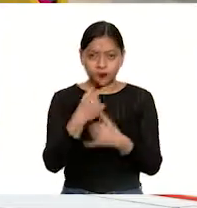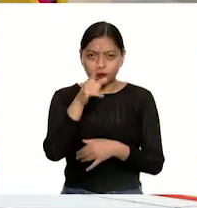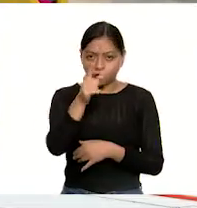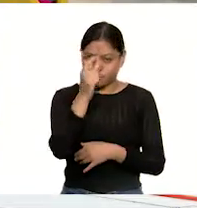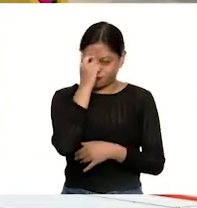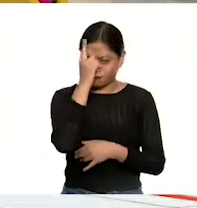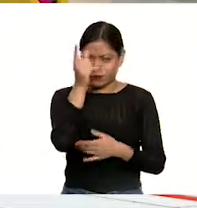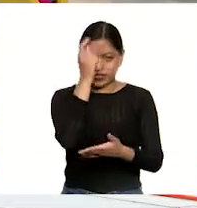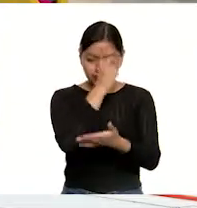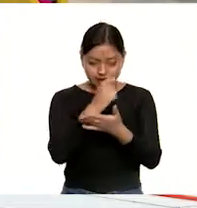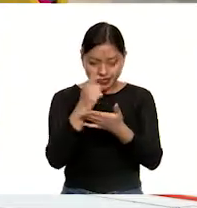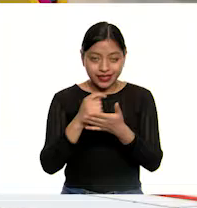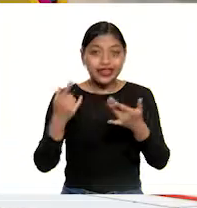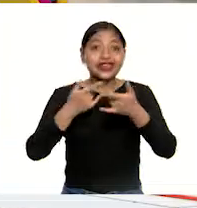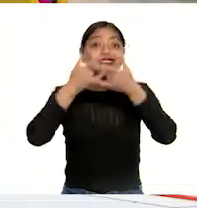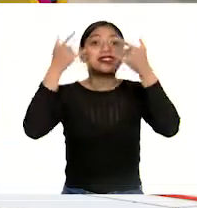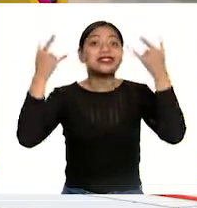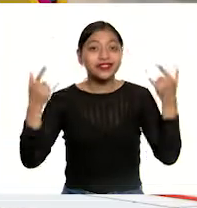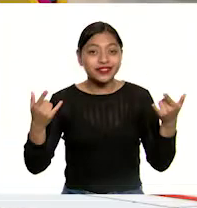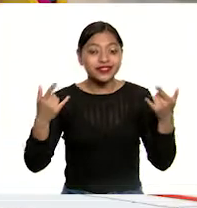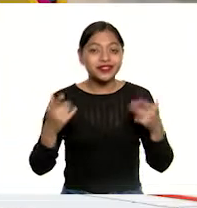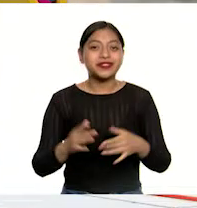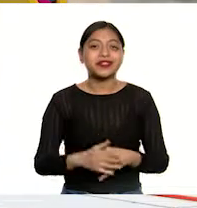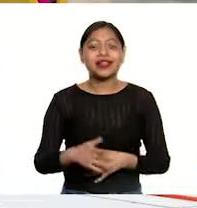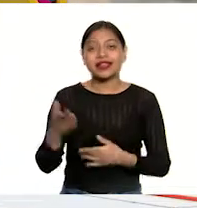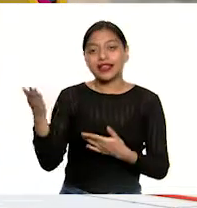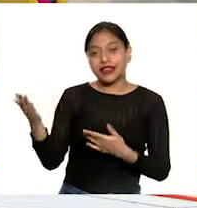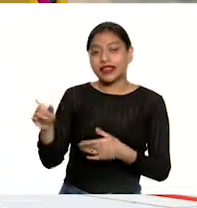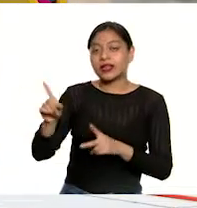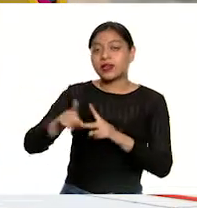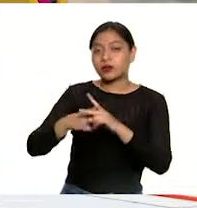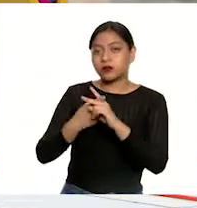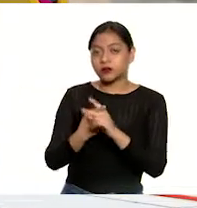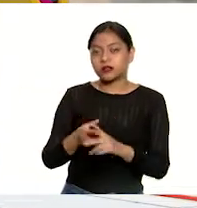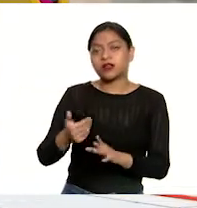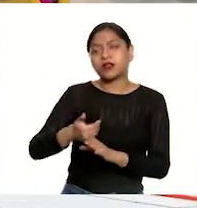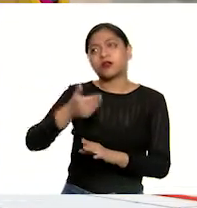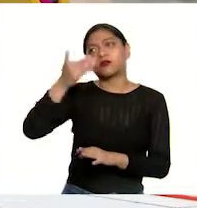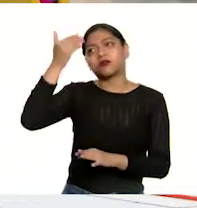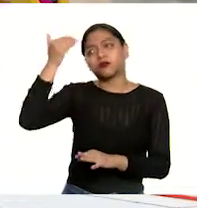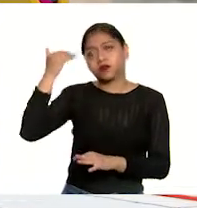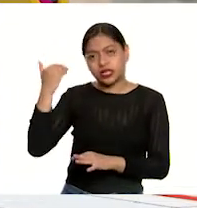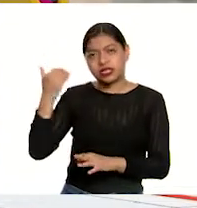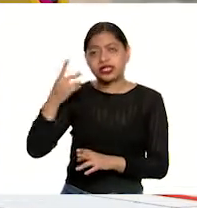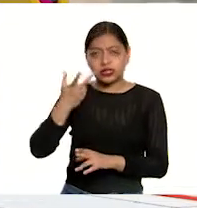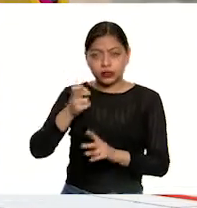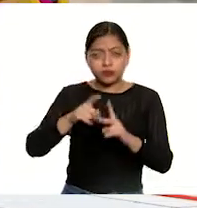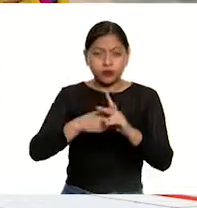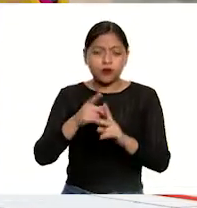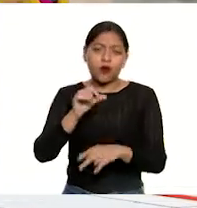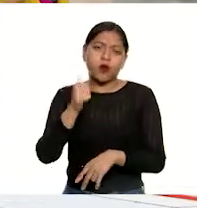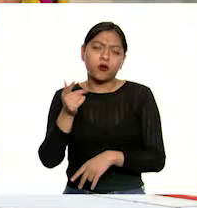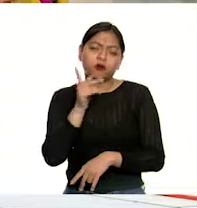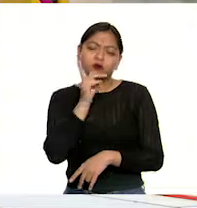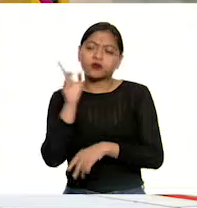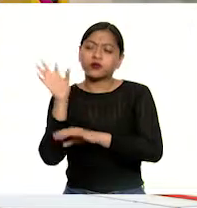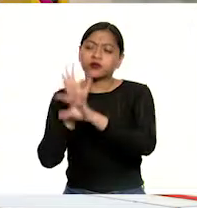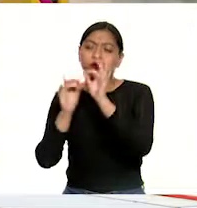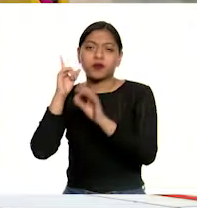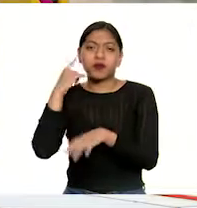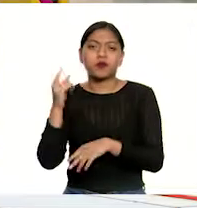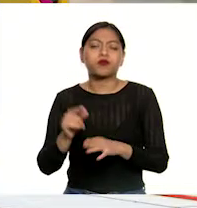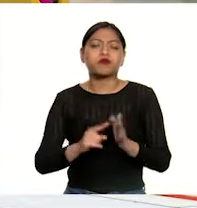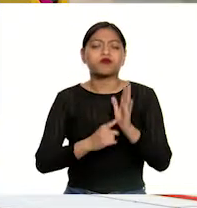empiecen a crear su propio cuento. Y aquí Pili empezó con había una vez, pero podemos empezar con otras palabras, ¿verdad? Como